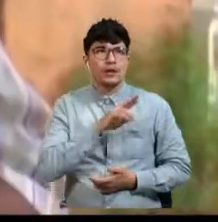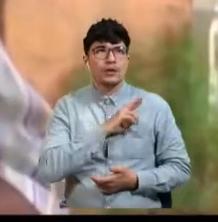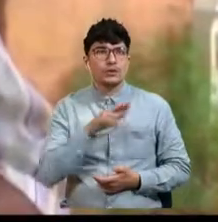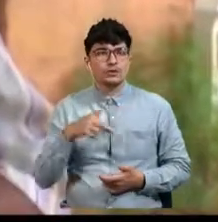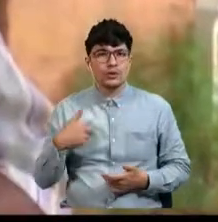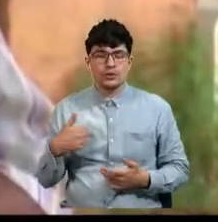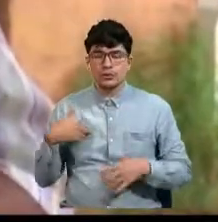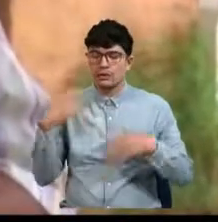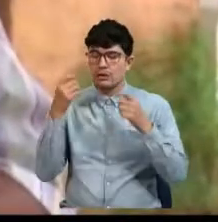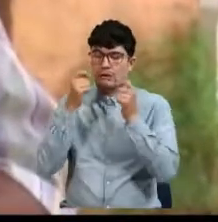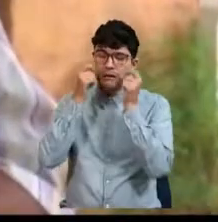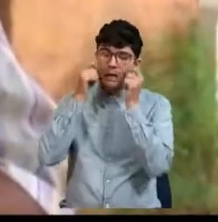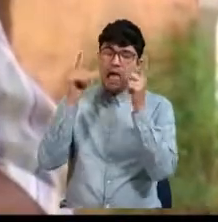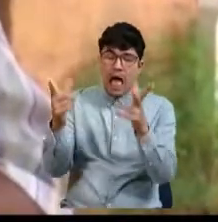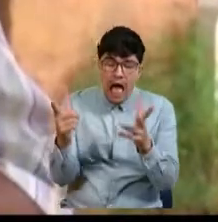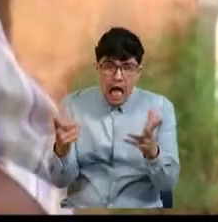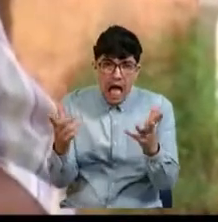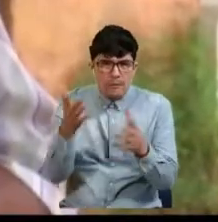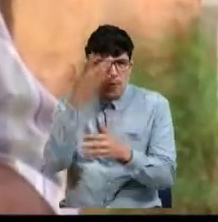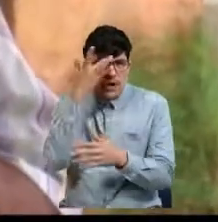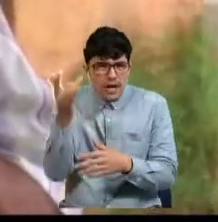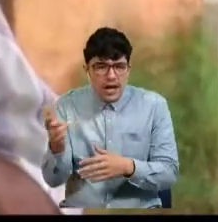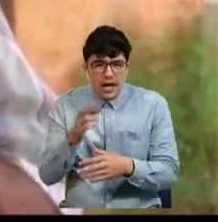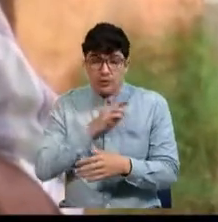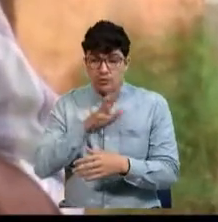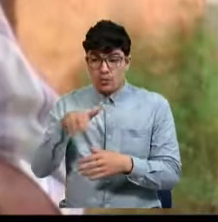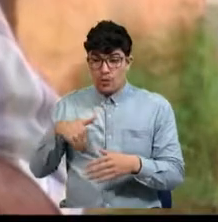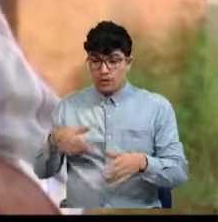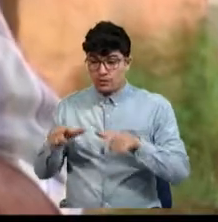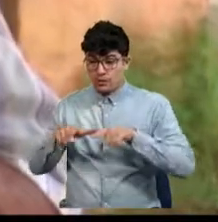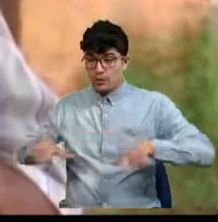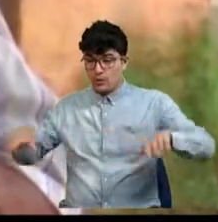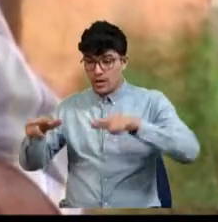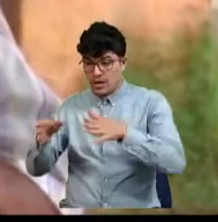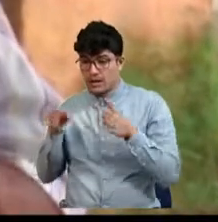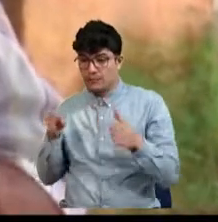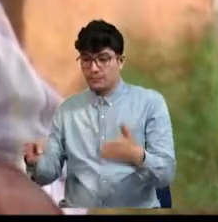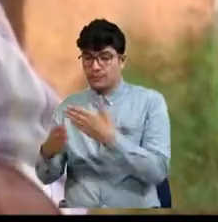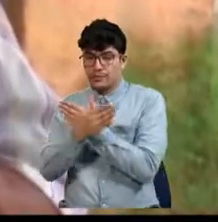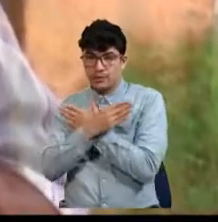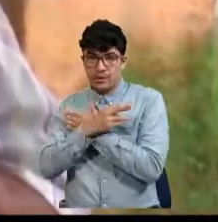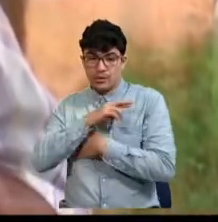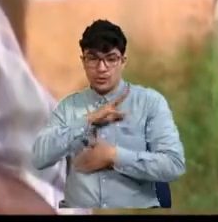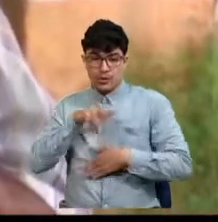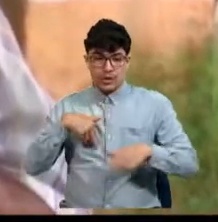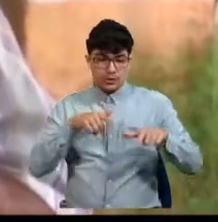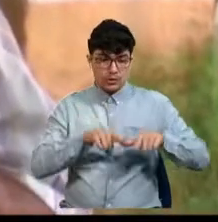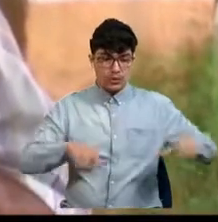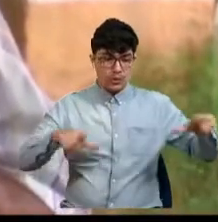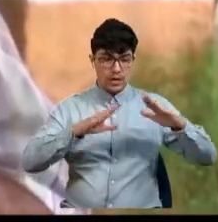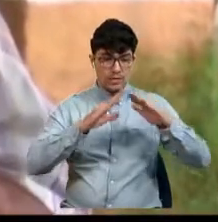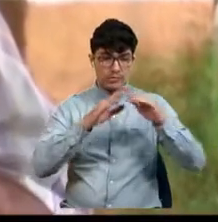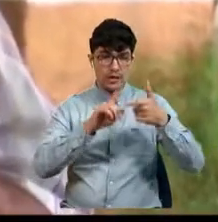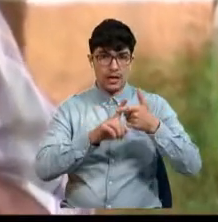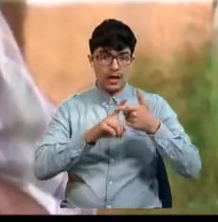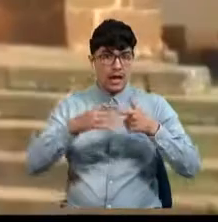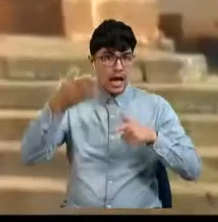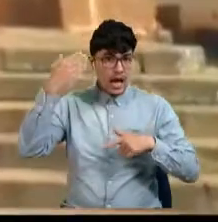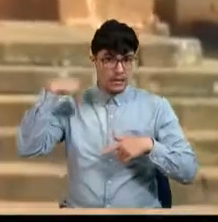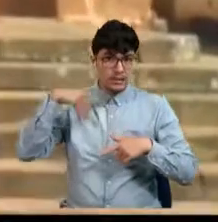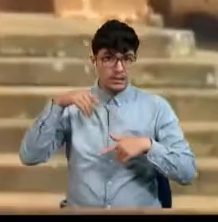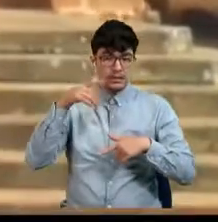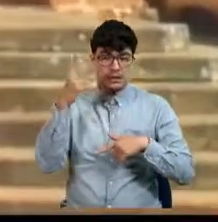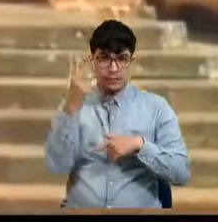porque en nuestro cementerio en la sacristía en la noche anterior